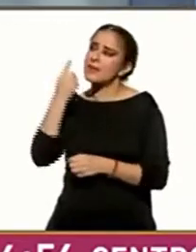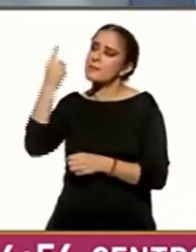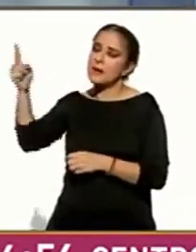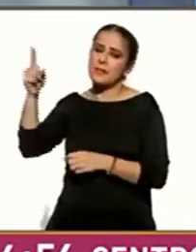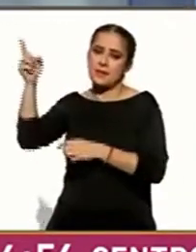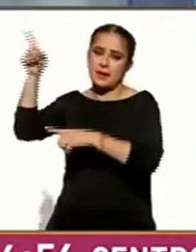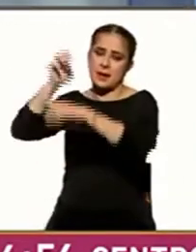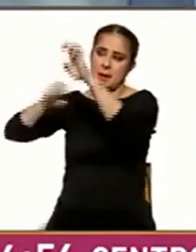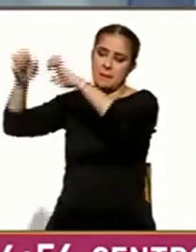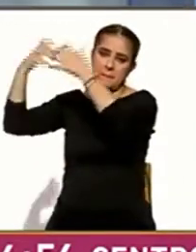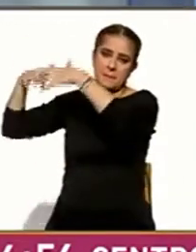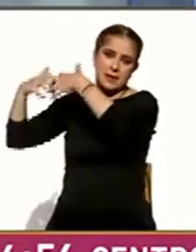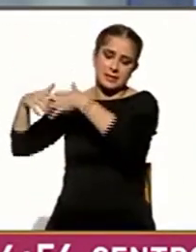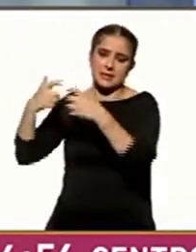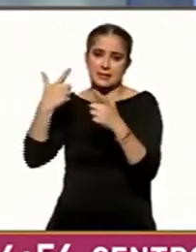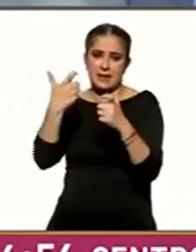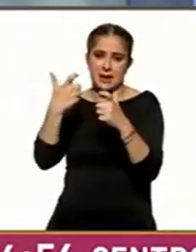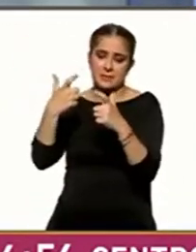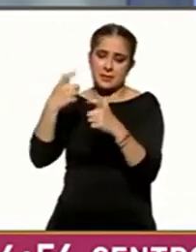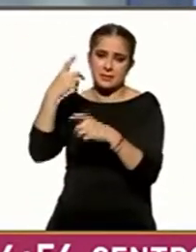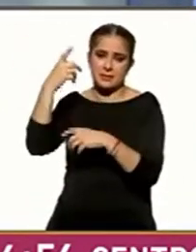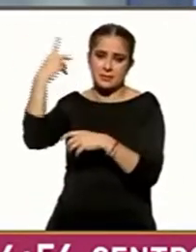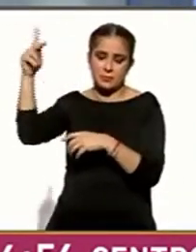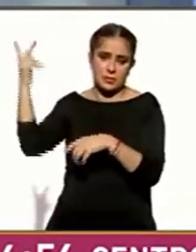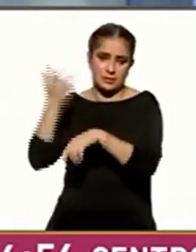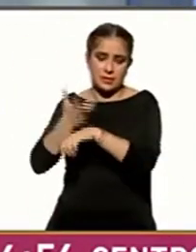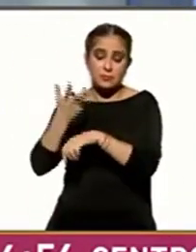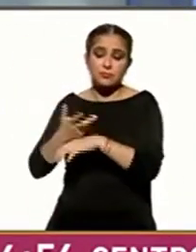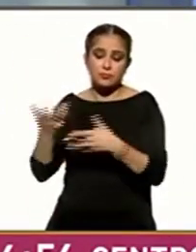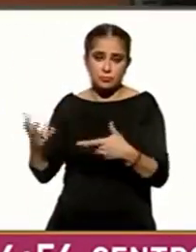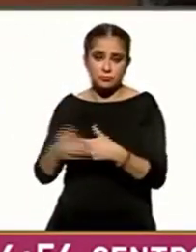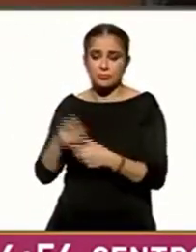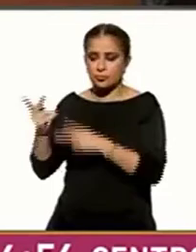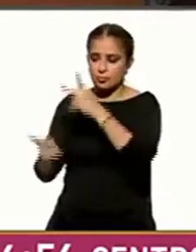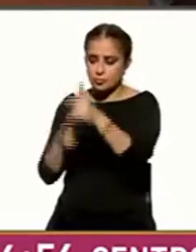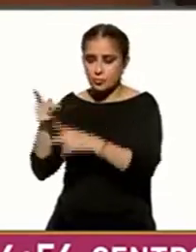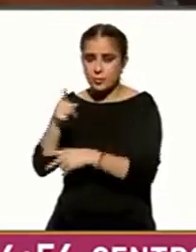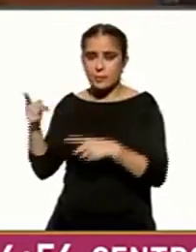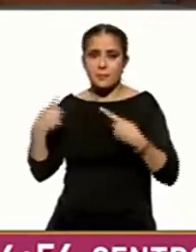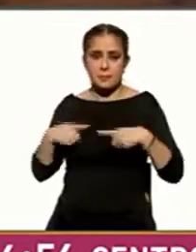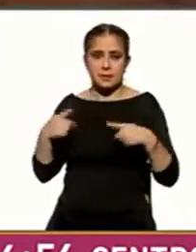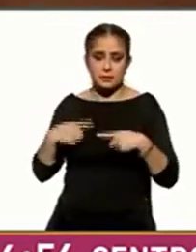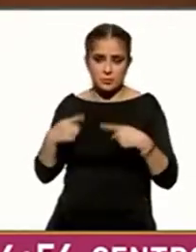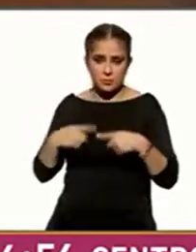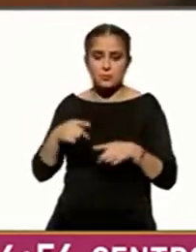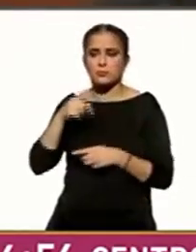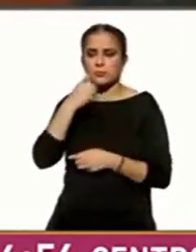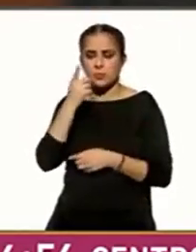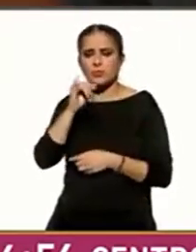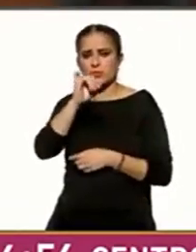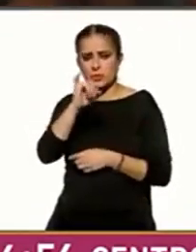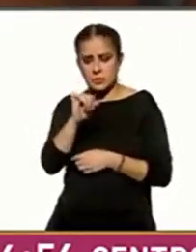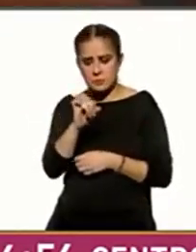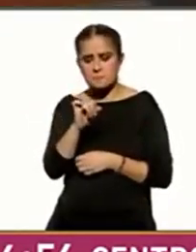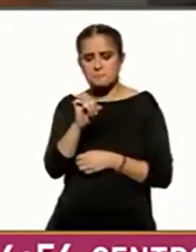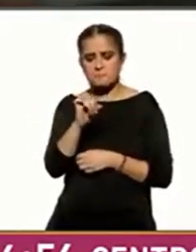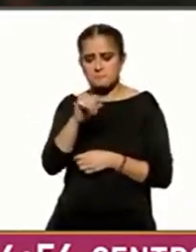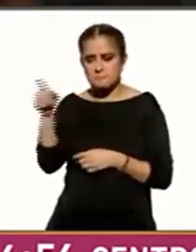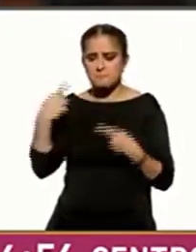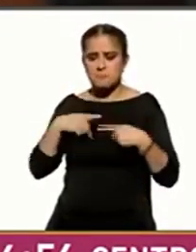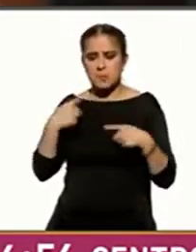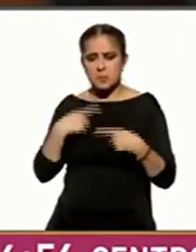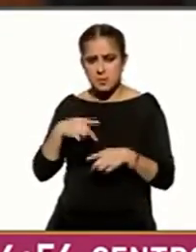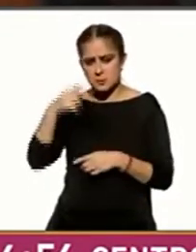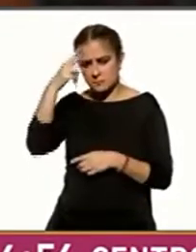que fabrican armas en Estados Unidos? Pues sí, creo que es una posición sensata la que podrían tener los